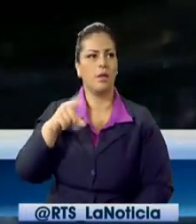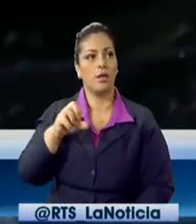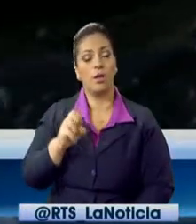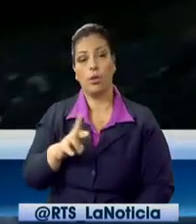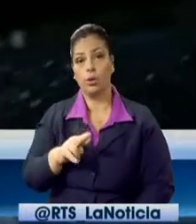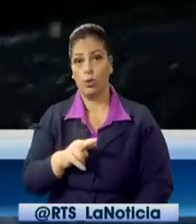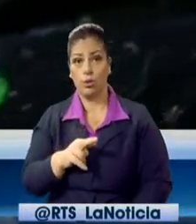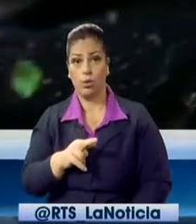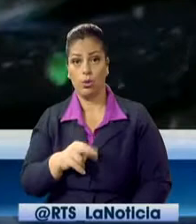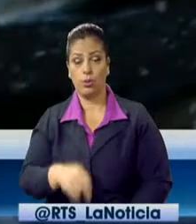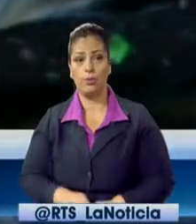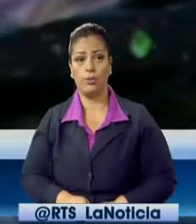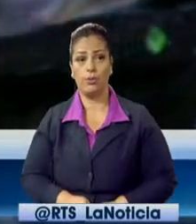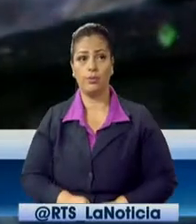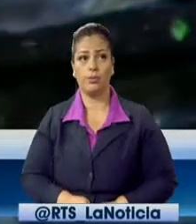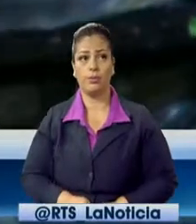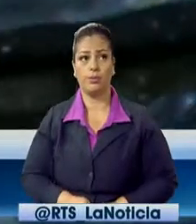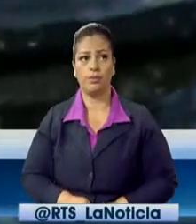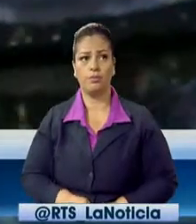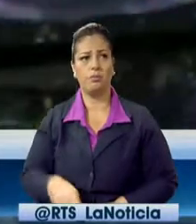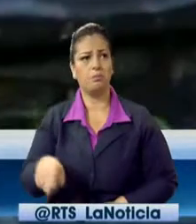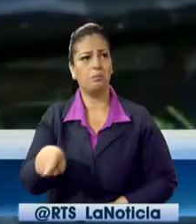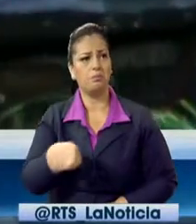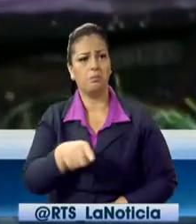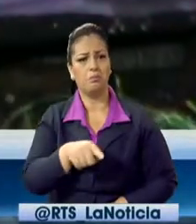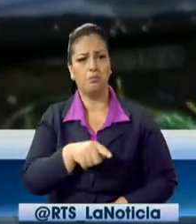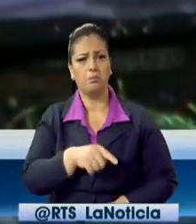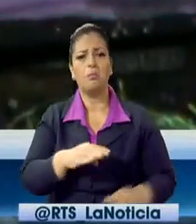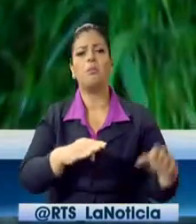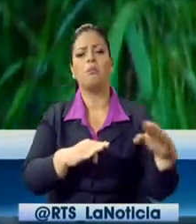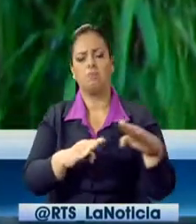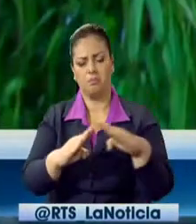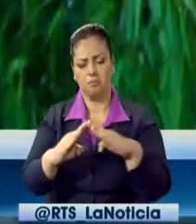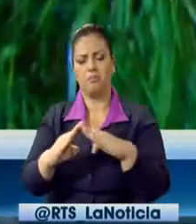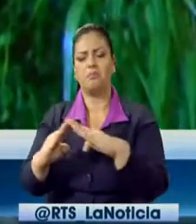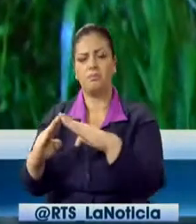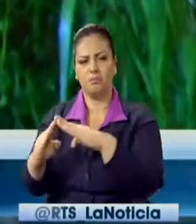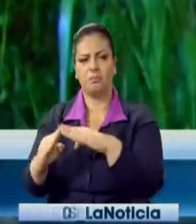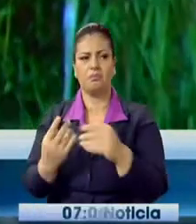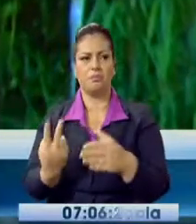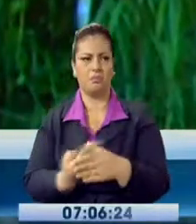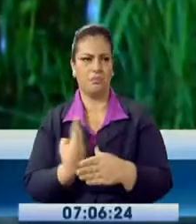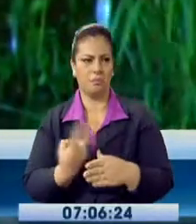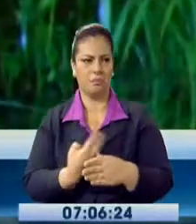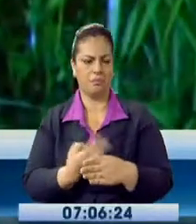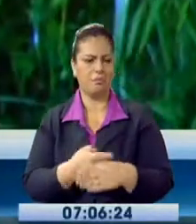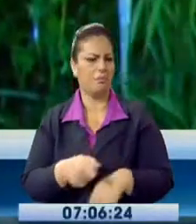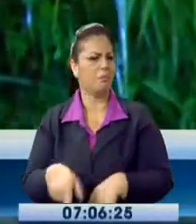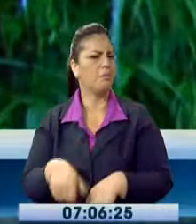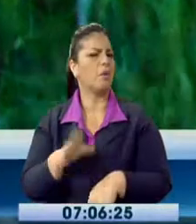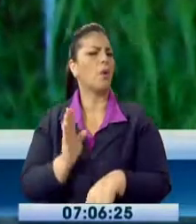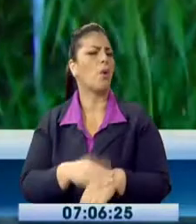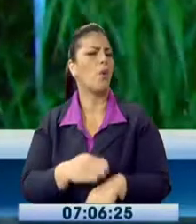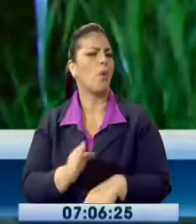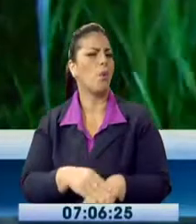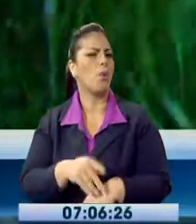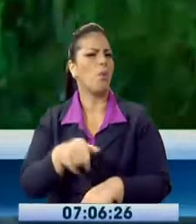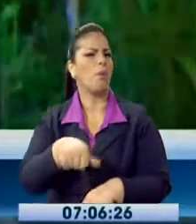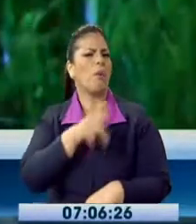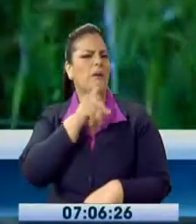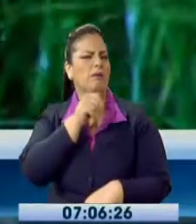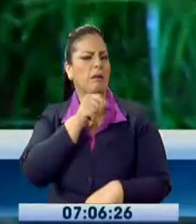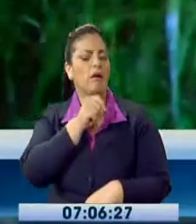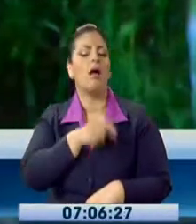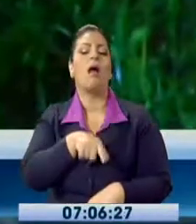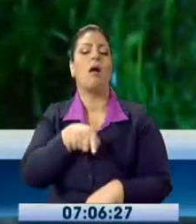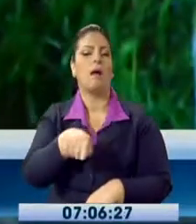viviendas siniestradas se encontraban deshabitadas y que, al parecer, el incendio fue provocado por el propietario de uno de